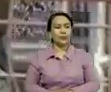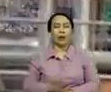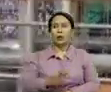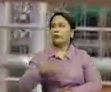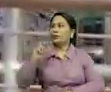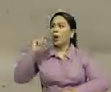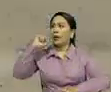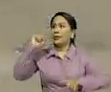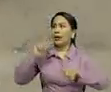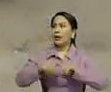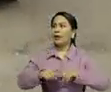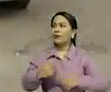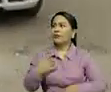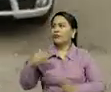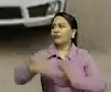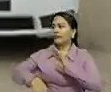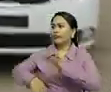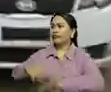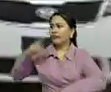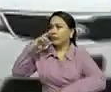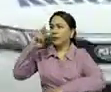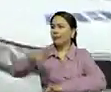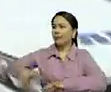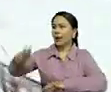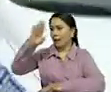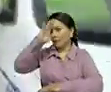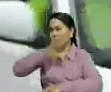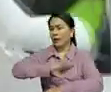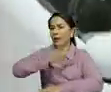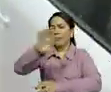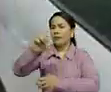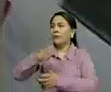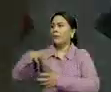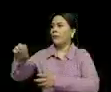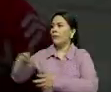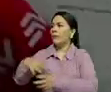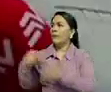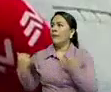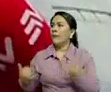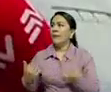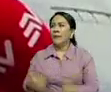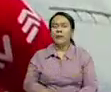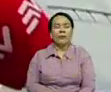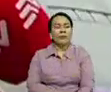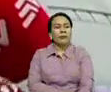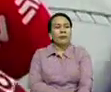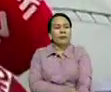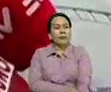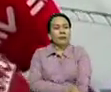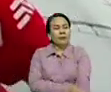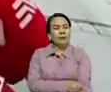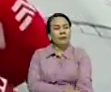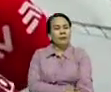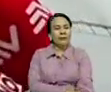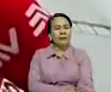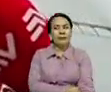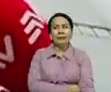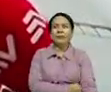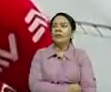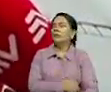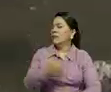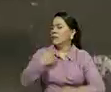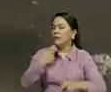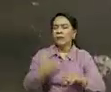desacuerdo a las requisas que realizaba la policía a esa hora. Una requisa rutinaria como las que se